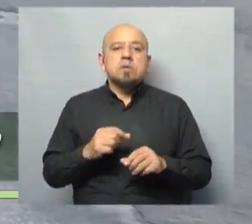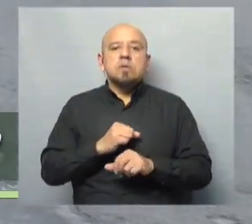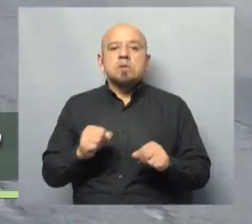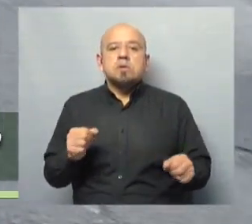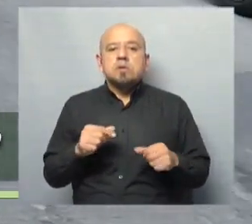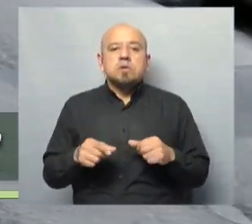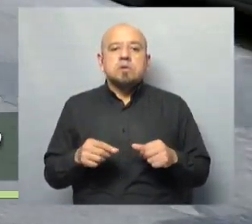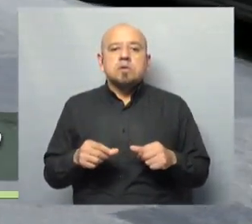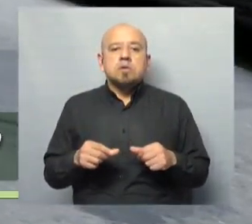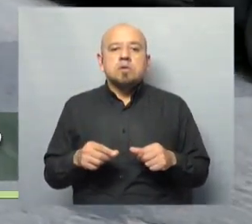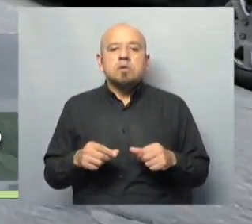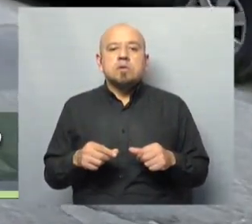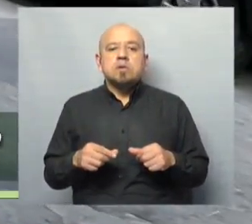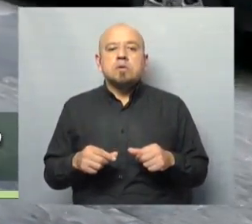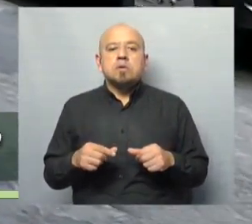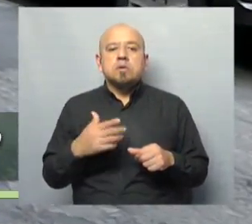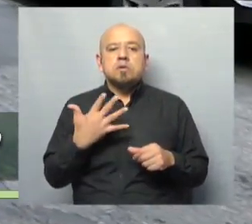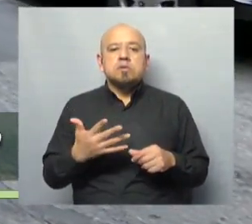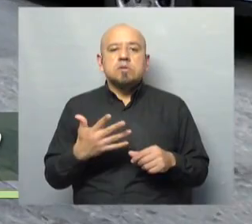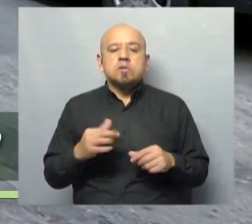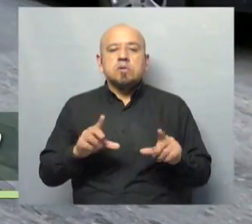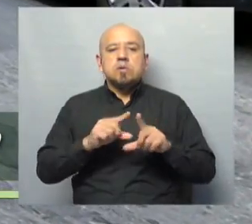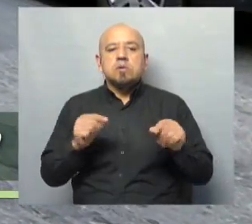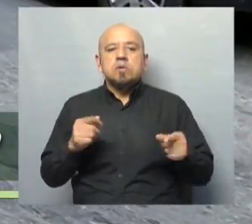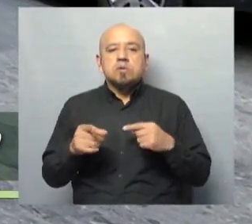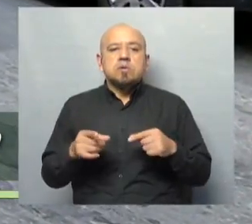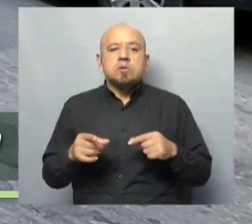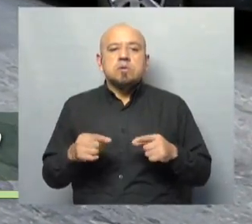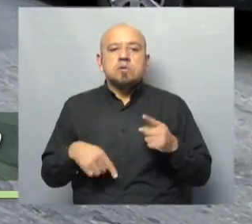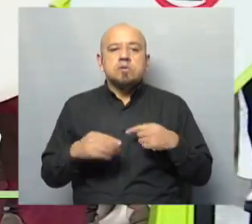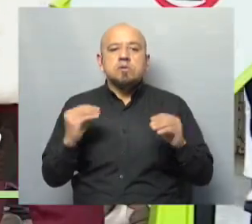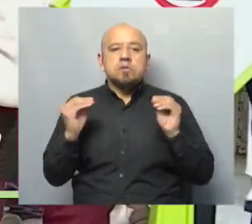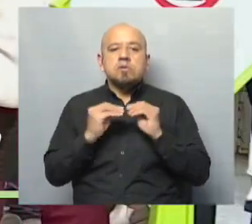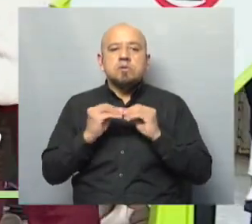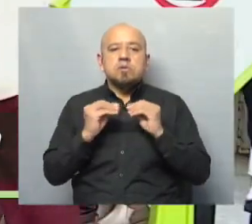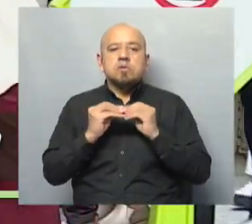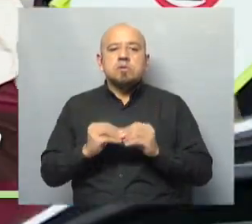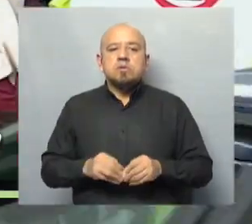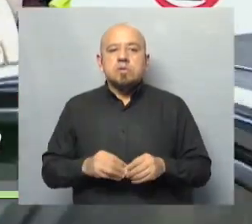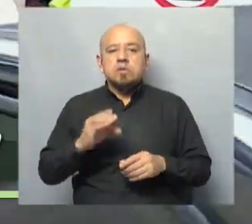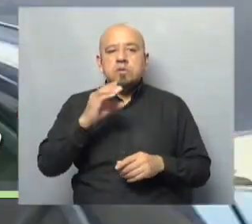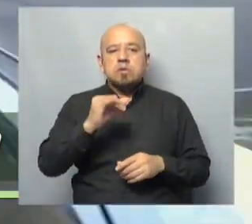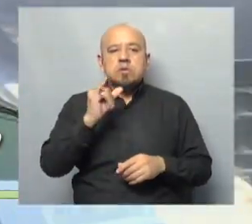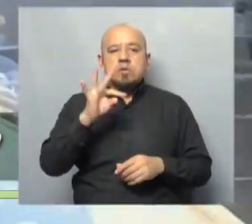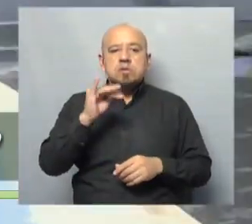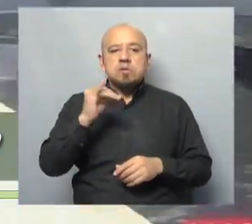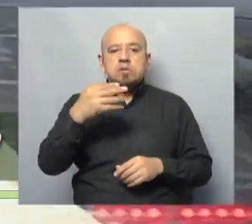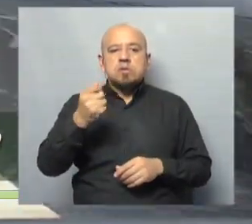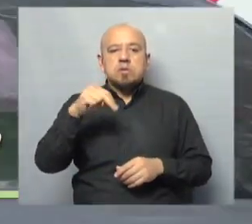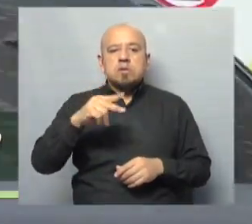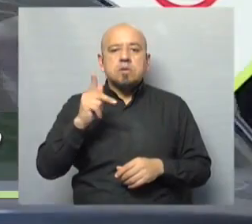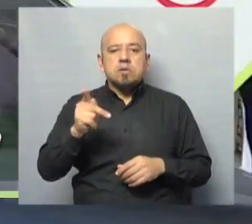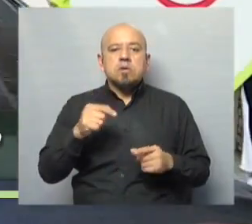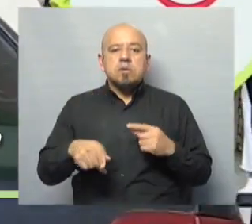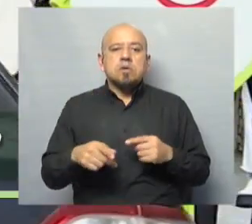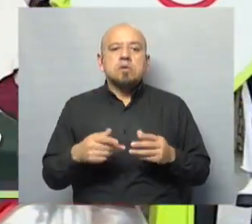nosotros propusimos cinco fórmulas diferentes para la continuidad laboral de los compañeros en el citibank o donde el en el sistema